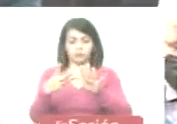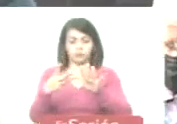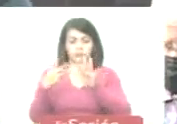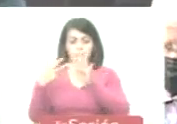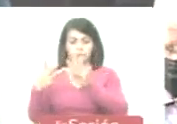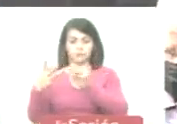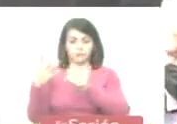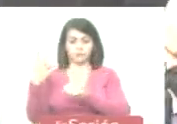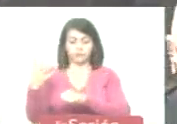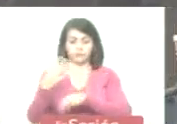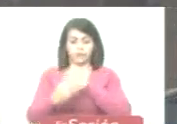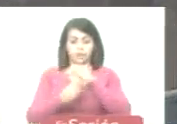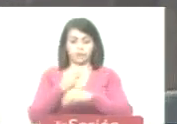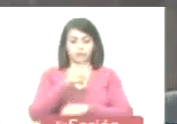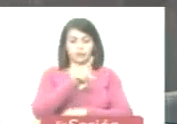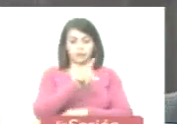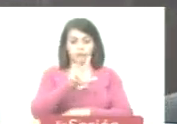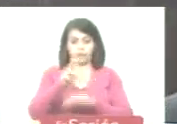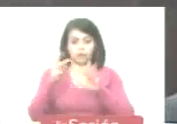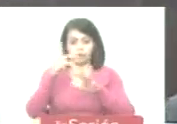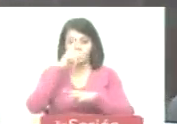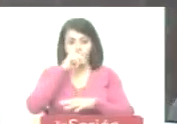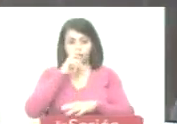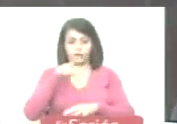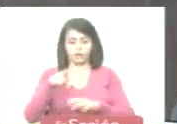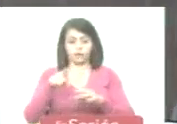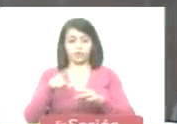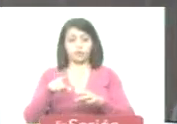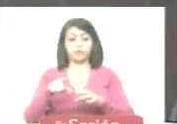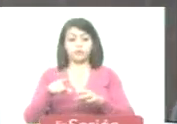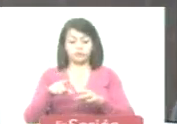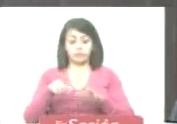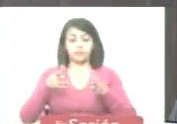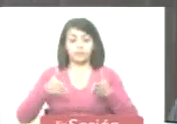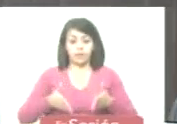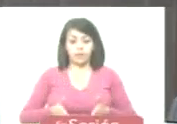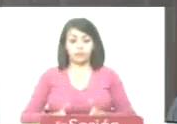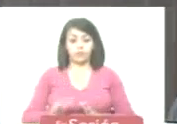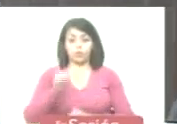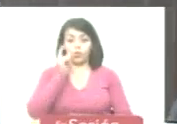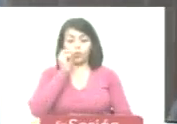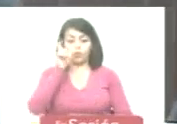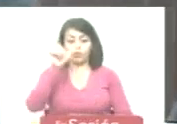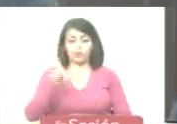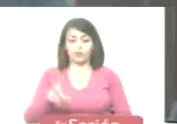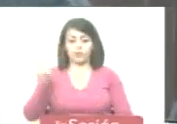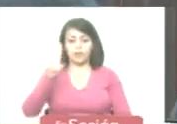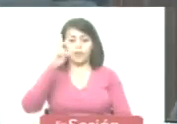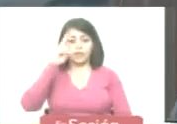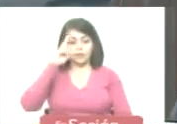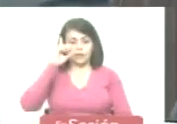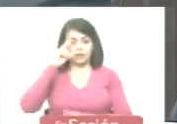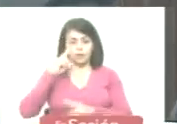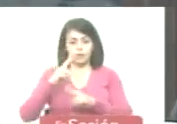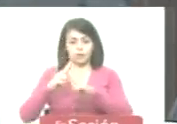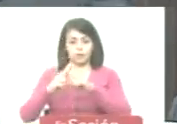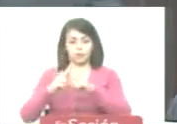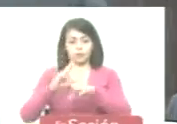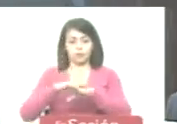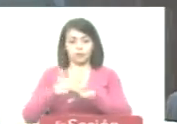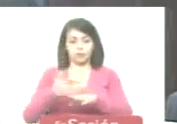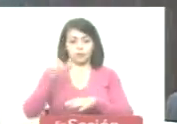agosto de 1884, hace 138 años, nació un ilustre venezolano que todos debemos rendirle honores por ser